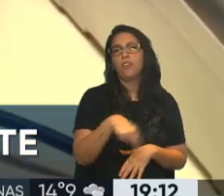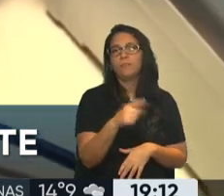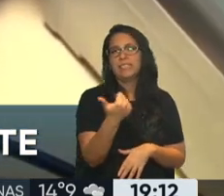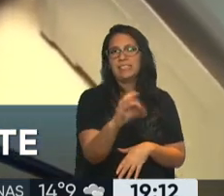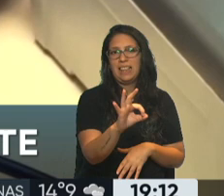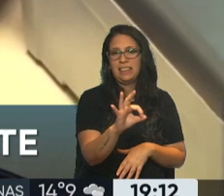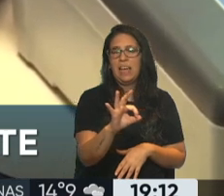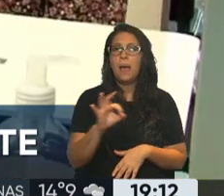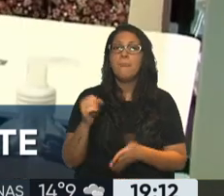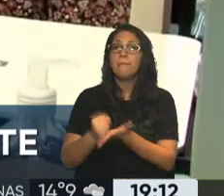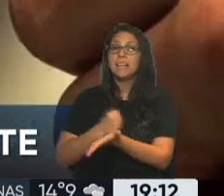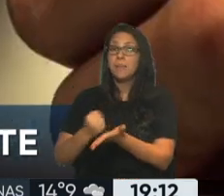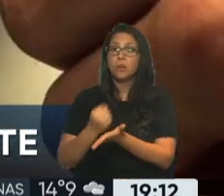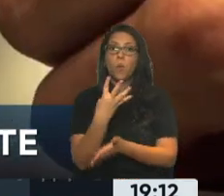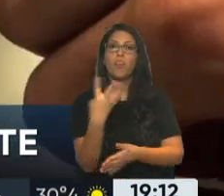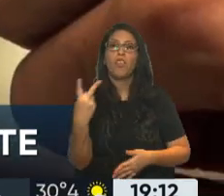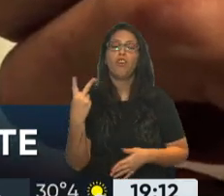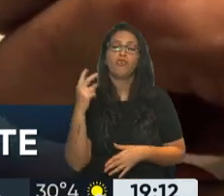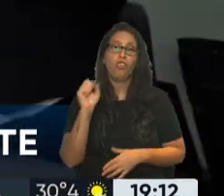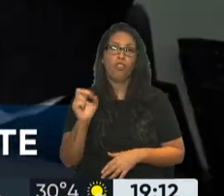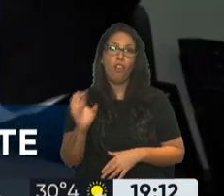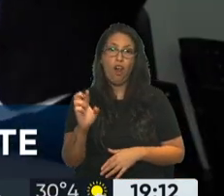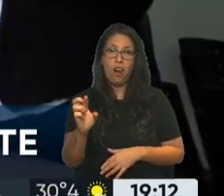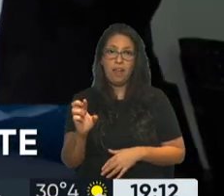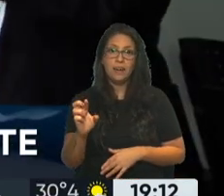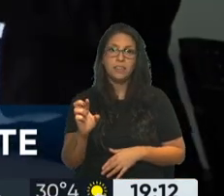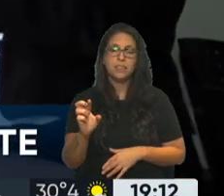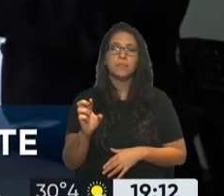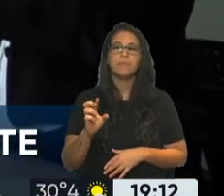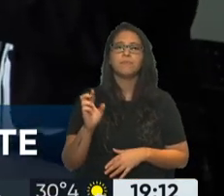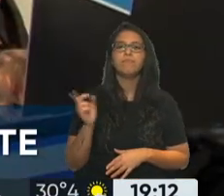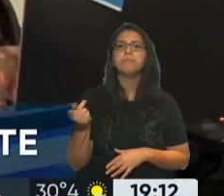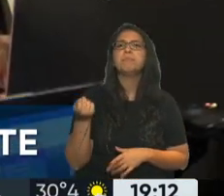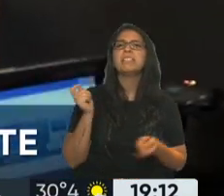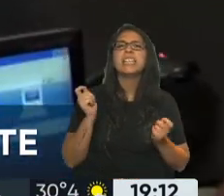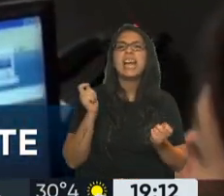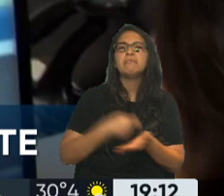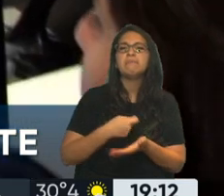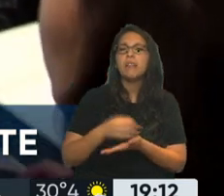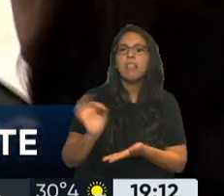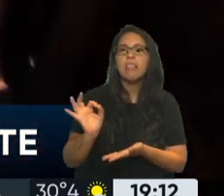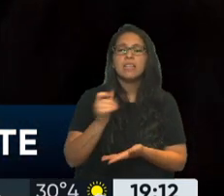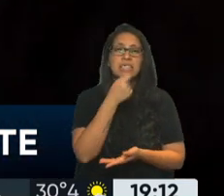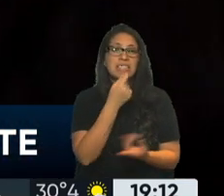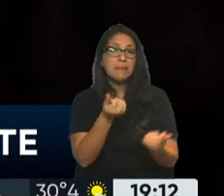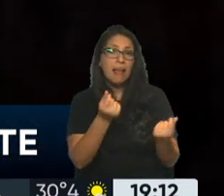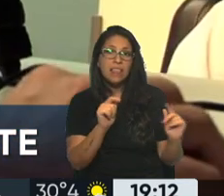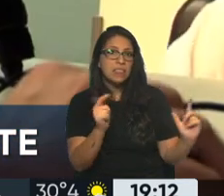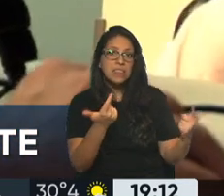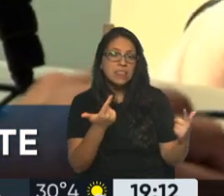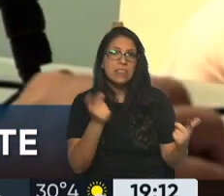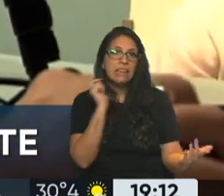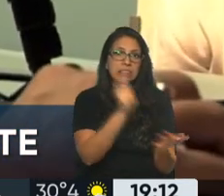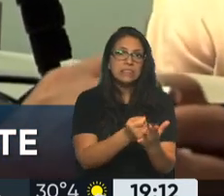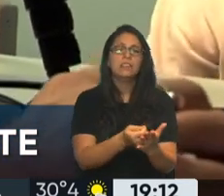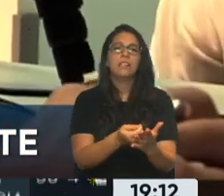y el pasaporte $42 no abonarán la tasa aquellas personas que no cuenten con recursos económicos para afrontar el